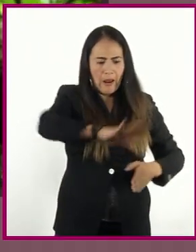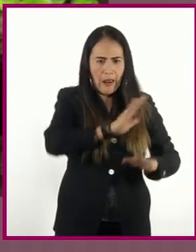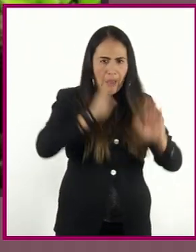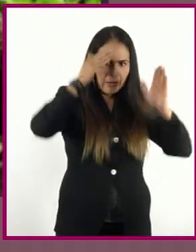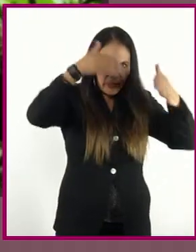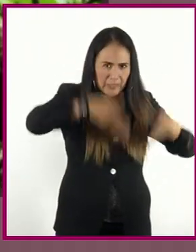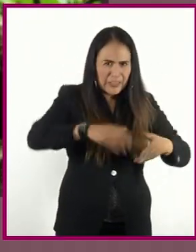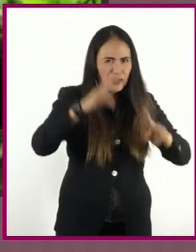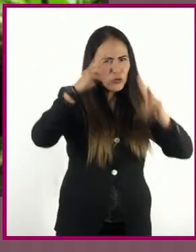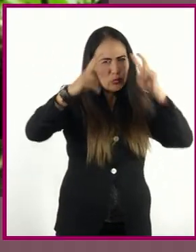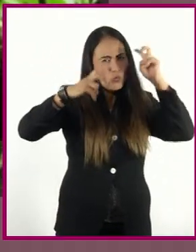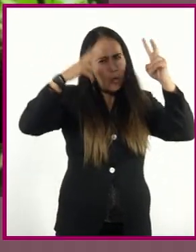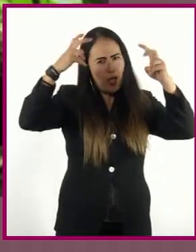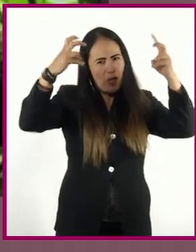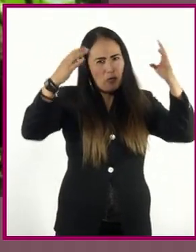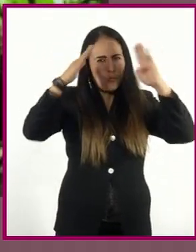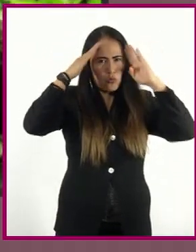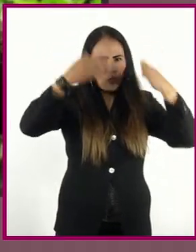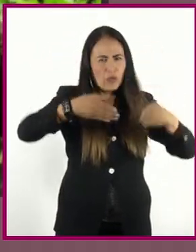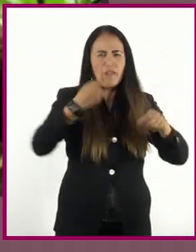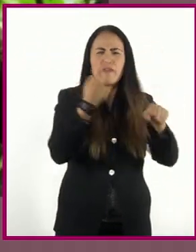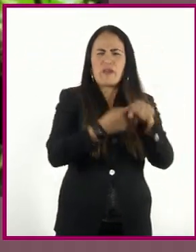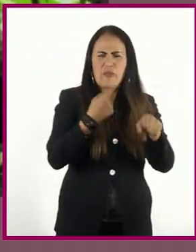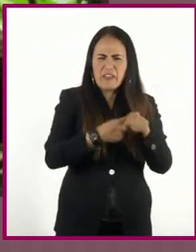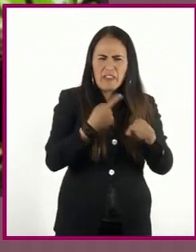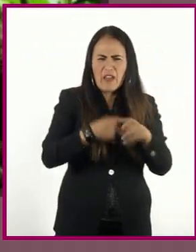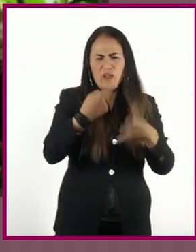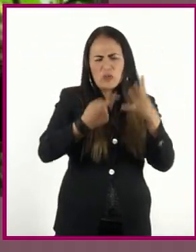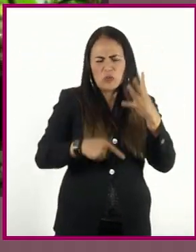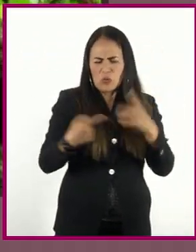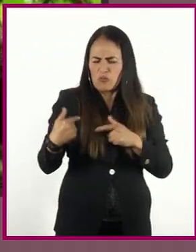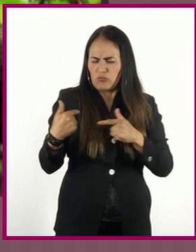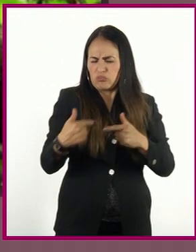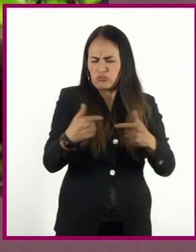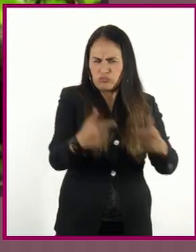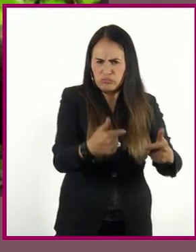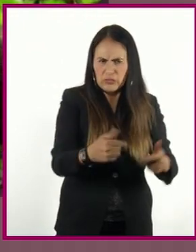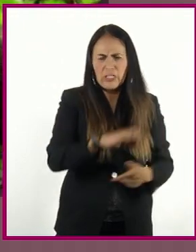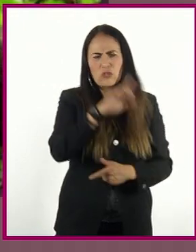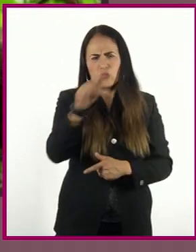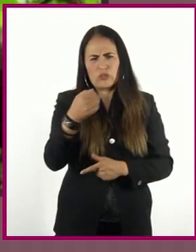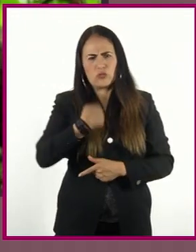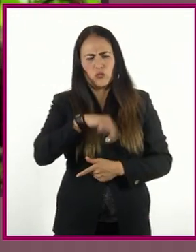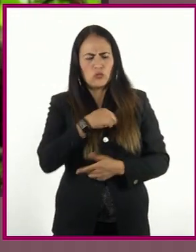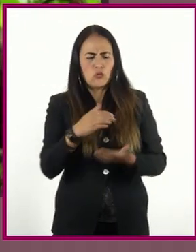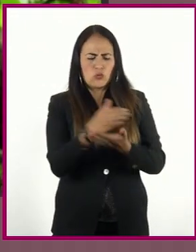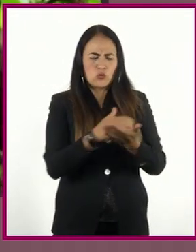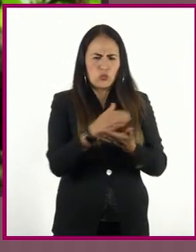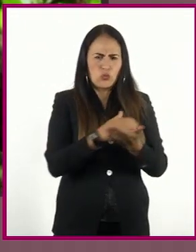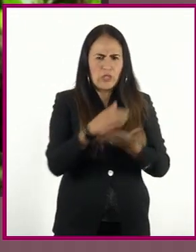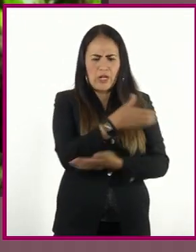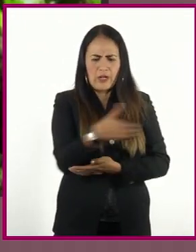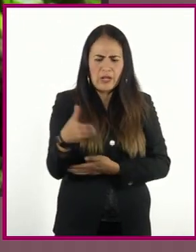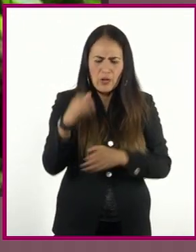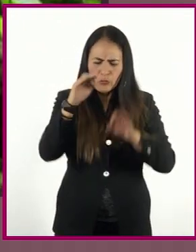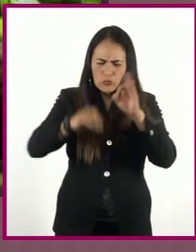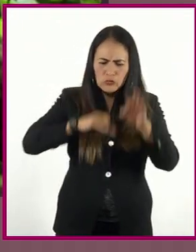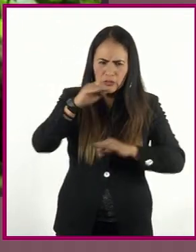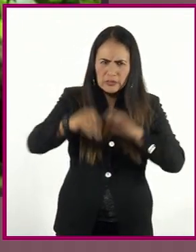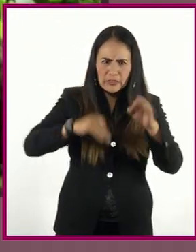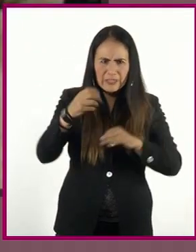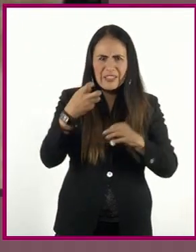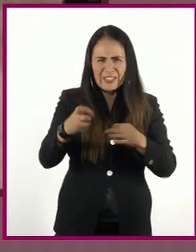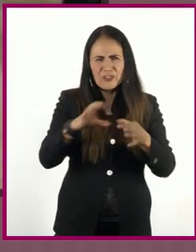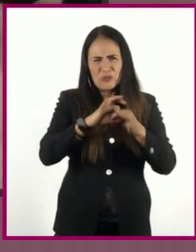de los sueños y las enfermedades que nos transmiten para poder curar y atender nuestros campos, porque estamos vinculados a